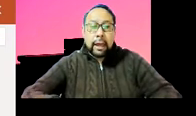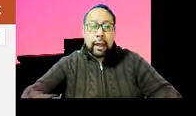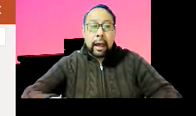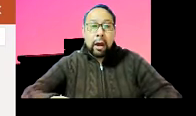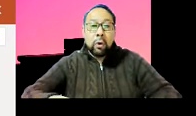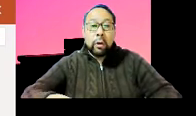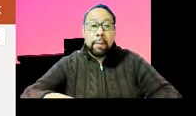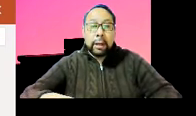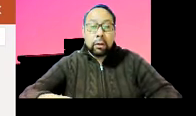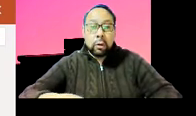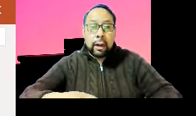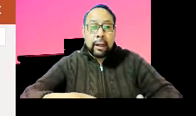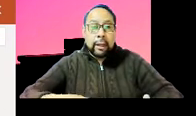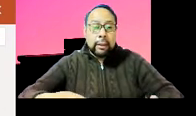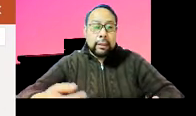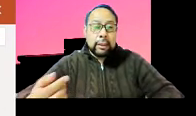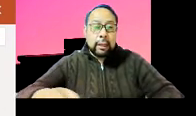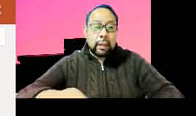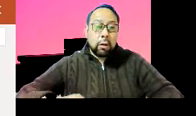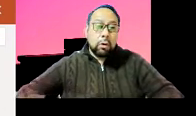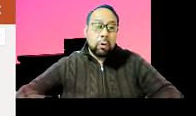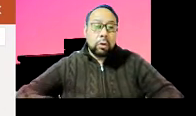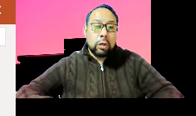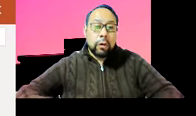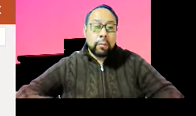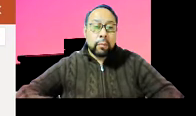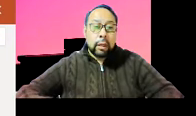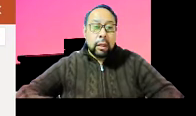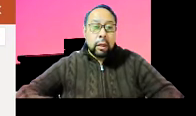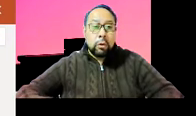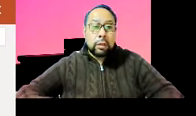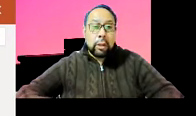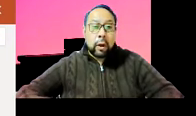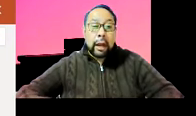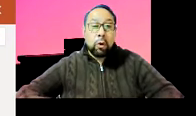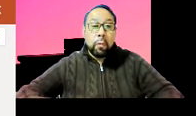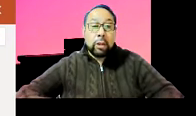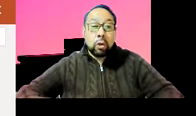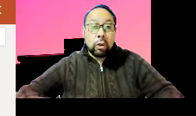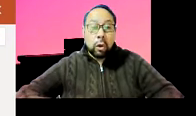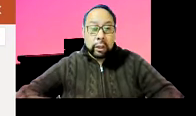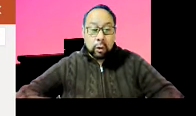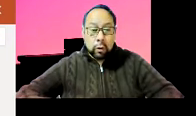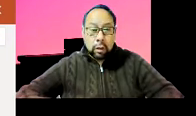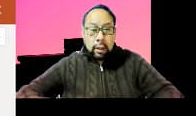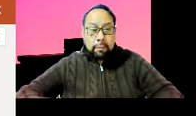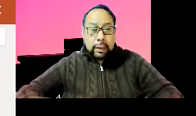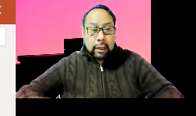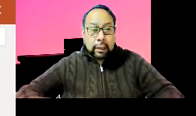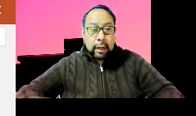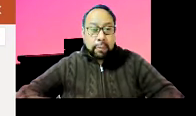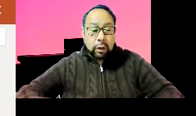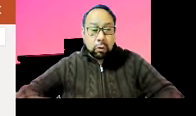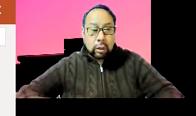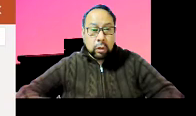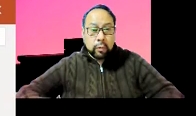hacer llegar a una persona cierta conclusión usando argumentos lógicos,